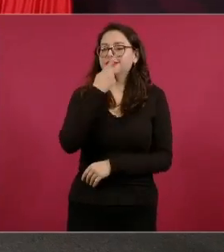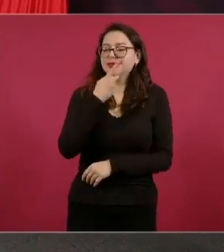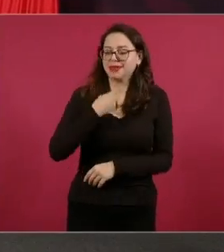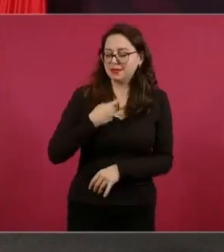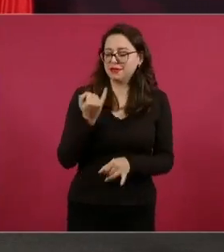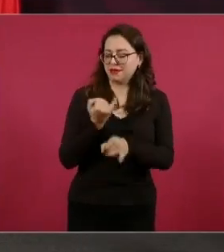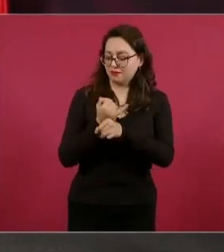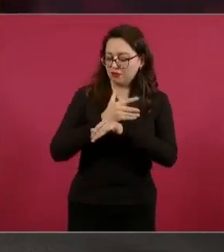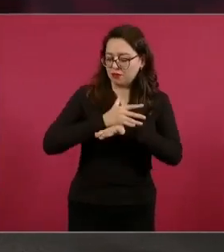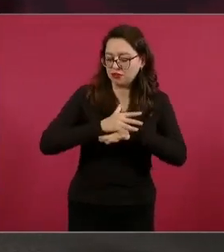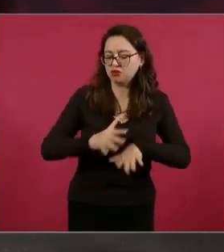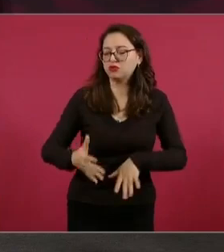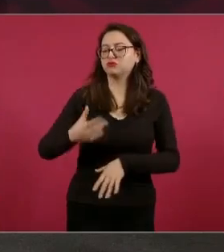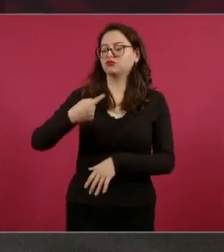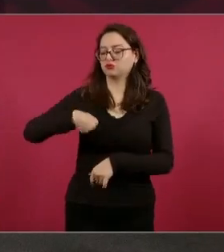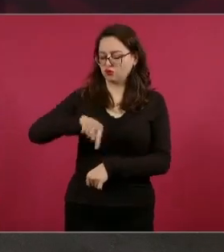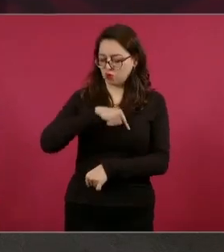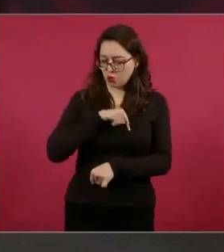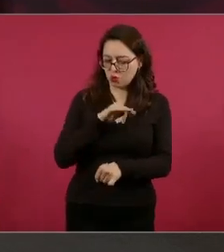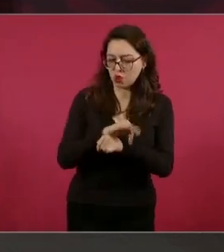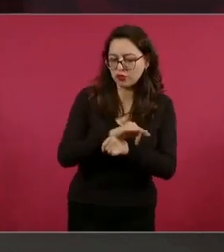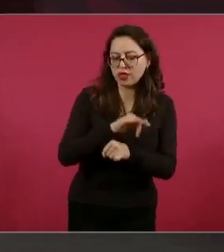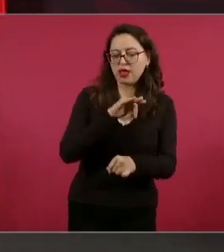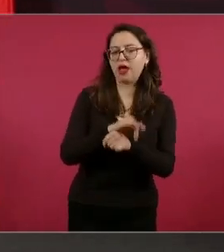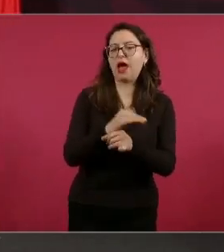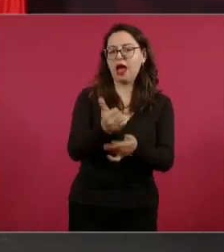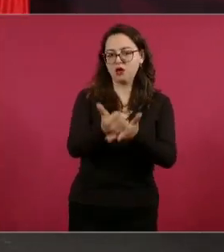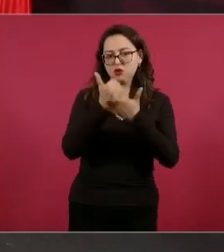Para que nos ayuden